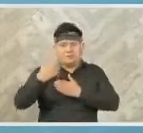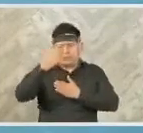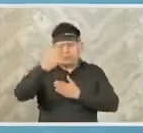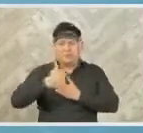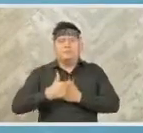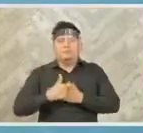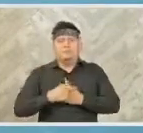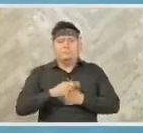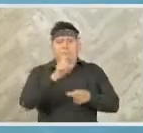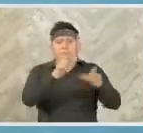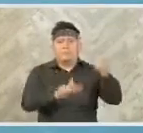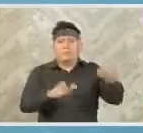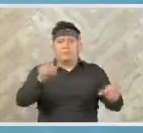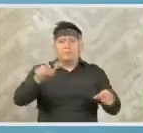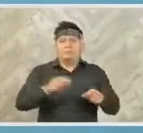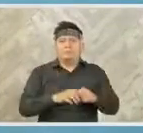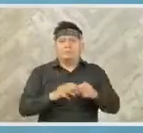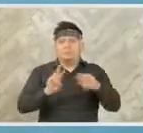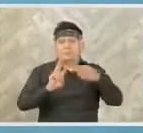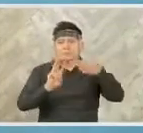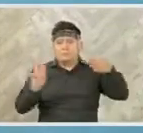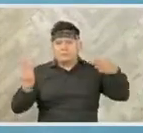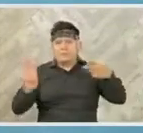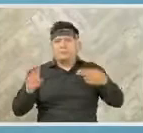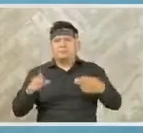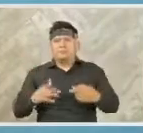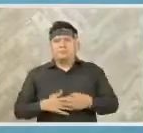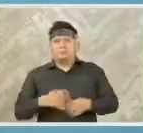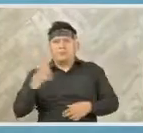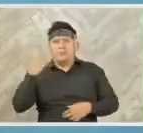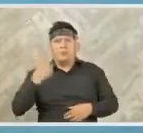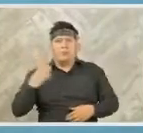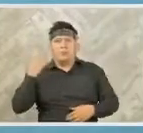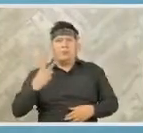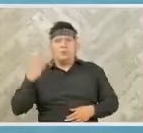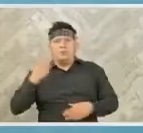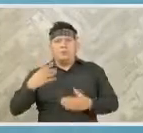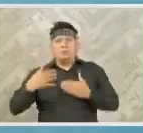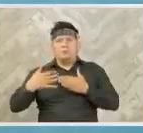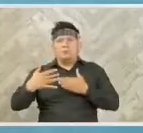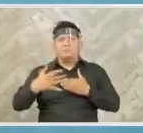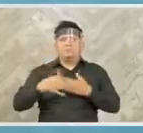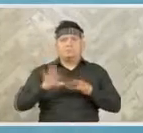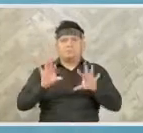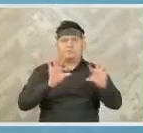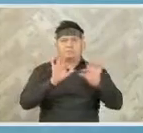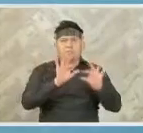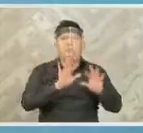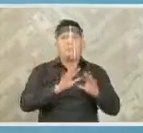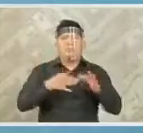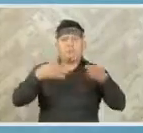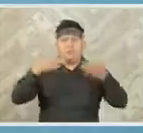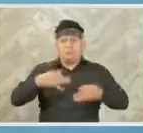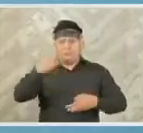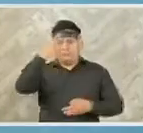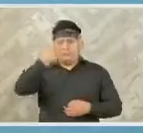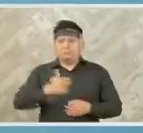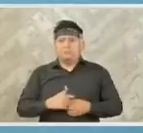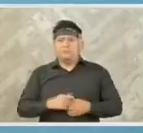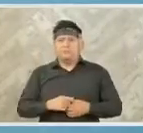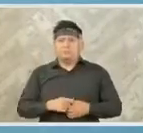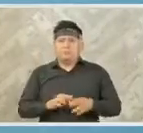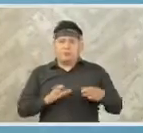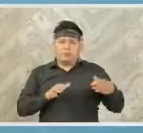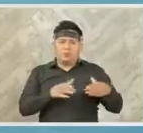la ciudadanía en página web durante muchos días, generamos unos criterios de selección muy serios, generamos un comité de